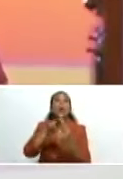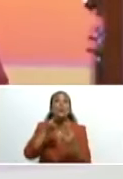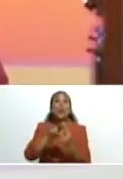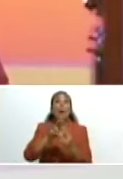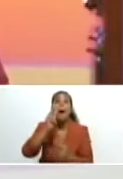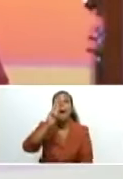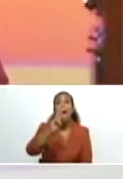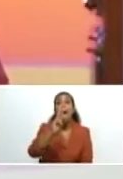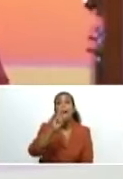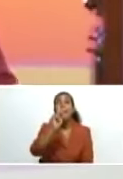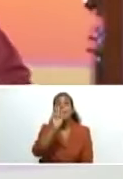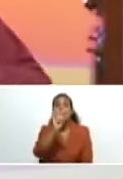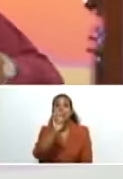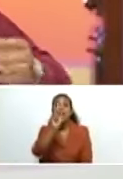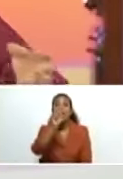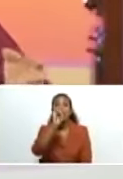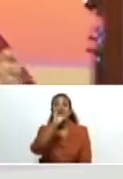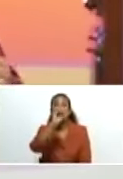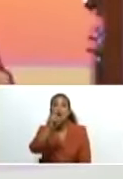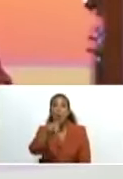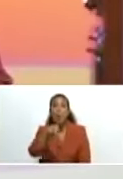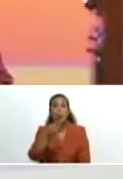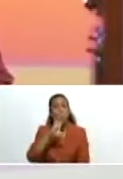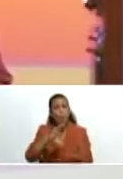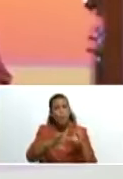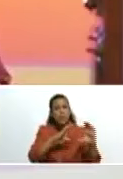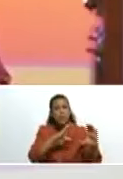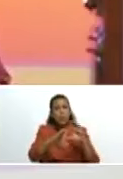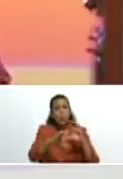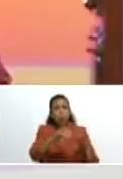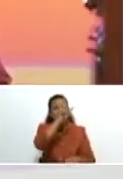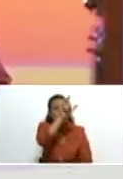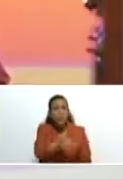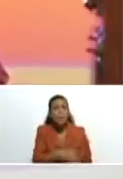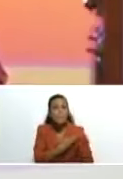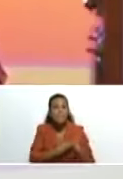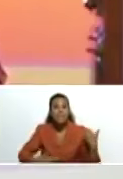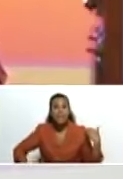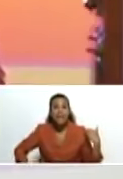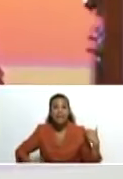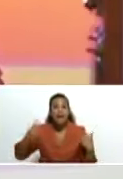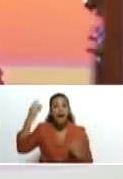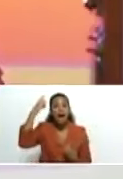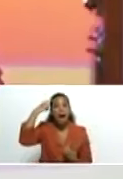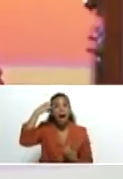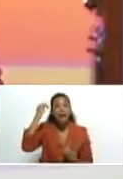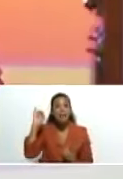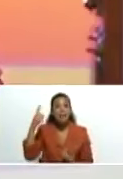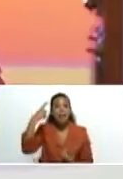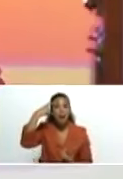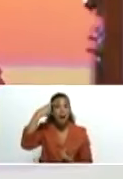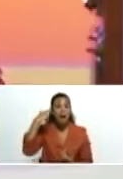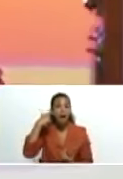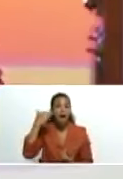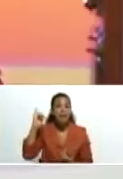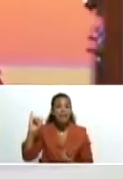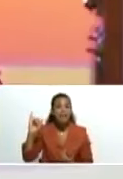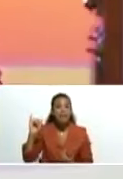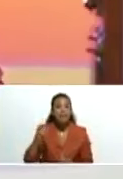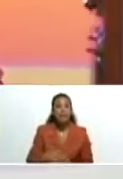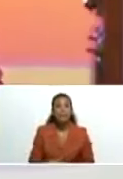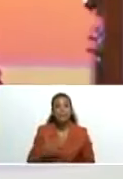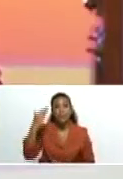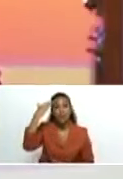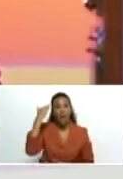Petión y tuvo largas conversaciones con Petión, presidente de Haití, segundo líder de la revolución haitiana